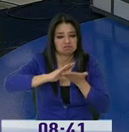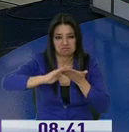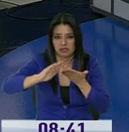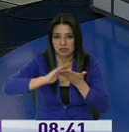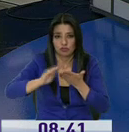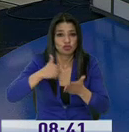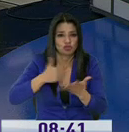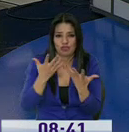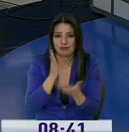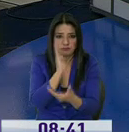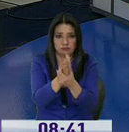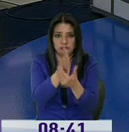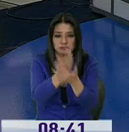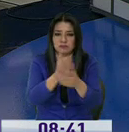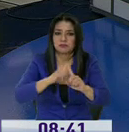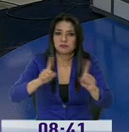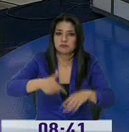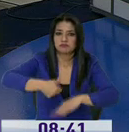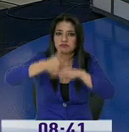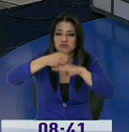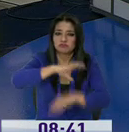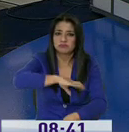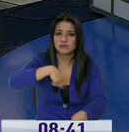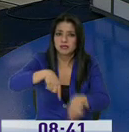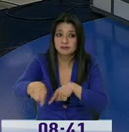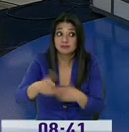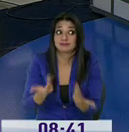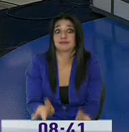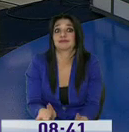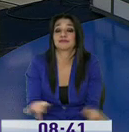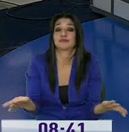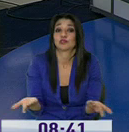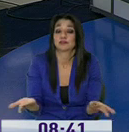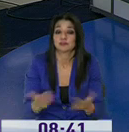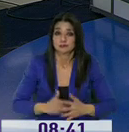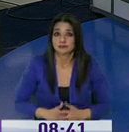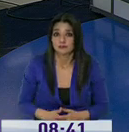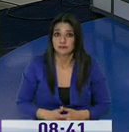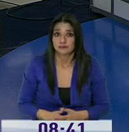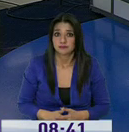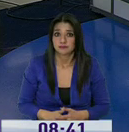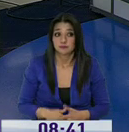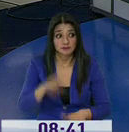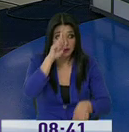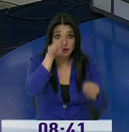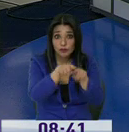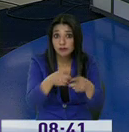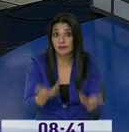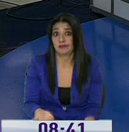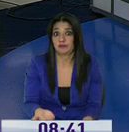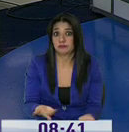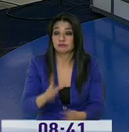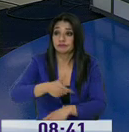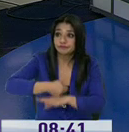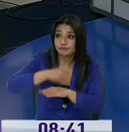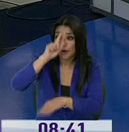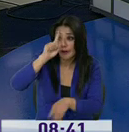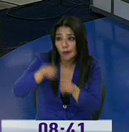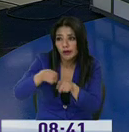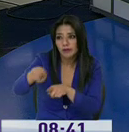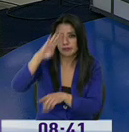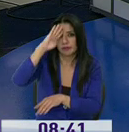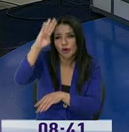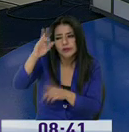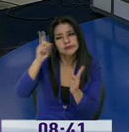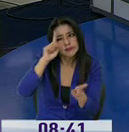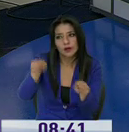absolutamente a nadie. ¿Qué será de la Agencia Metropolitana de Tránsito? O sea, que es, pónganse de acuerdo con la Agencia de la Policía Nacional,